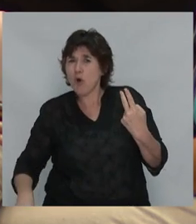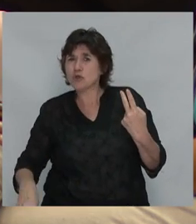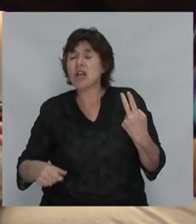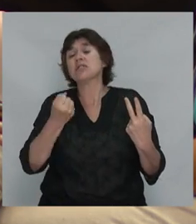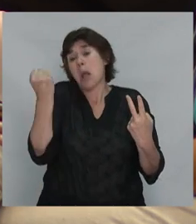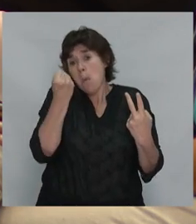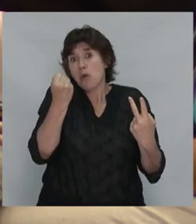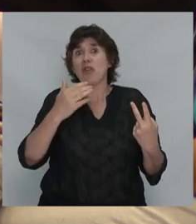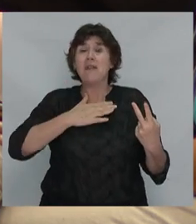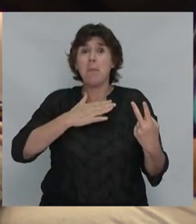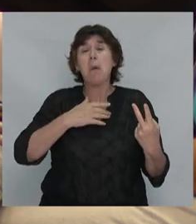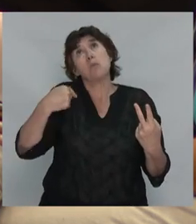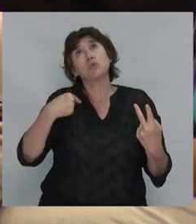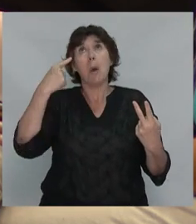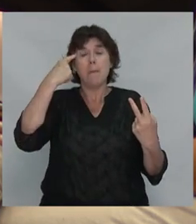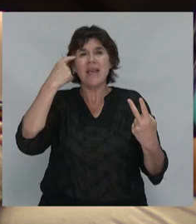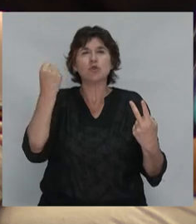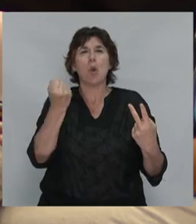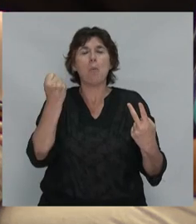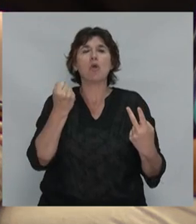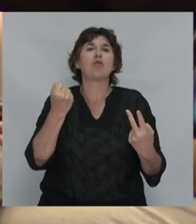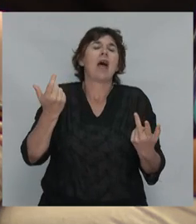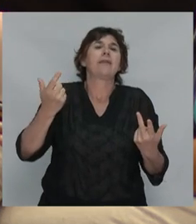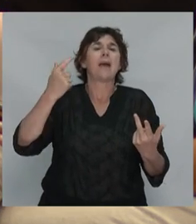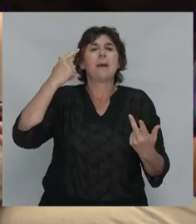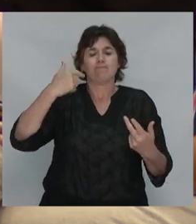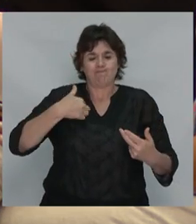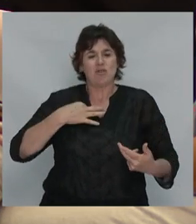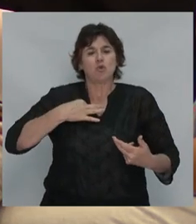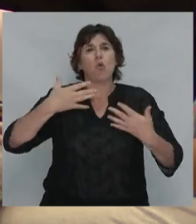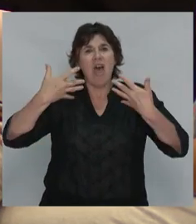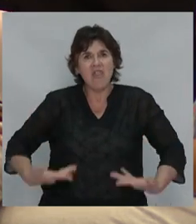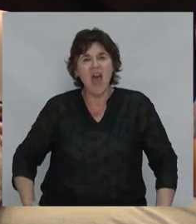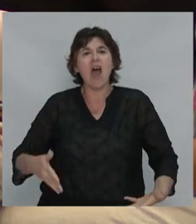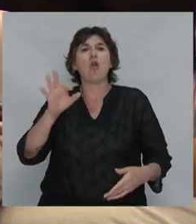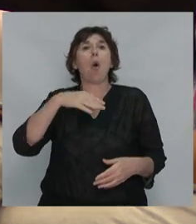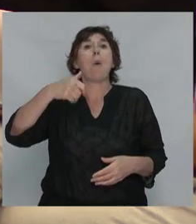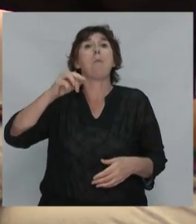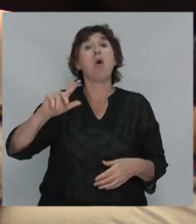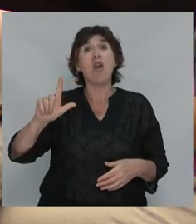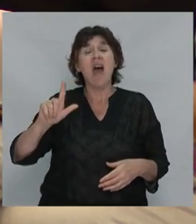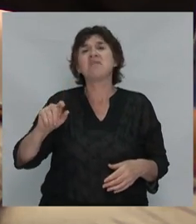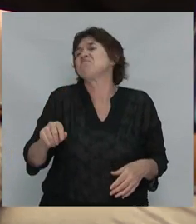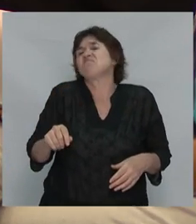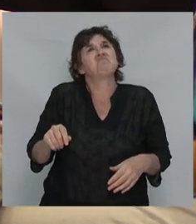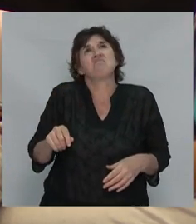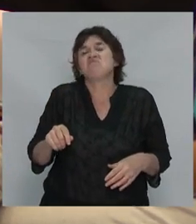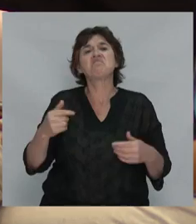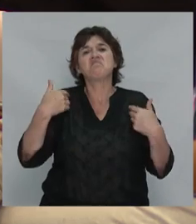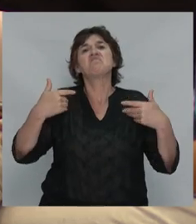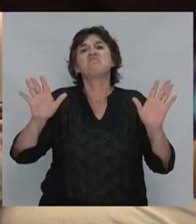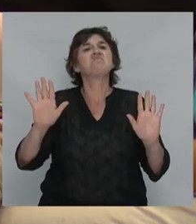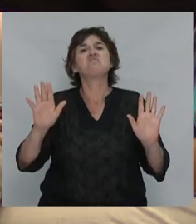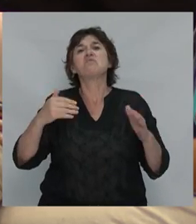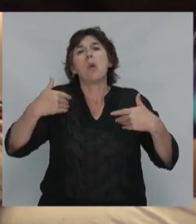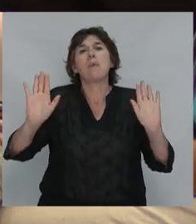considero que necesito en el ámbito moral ciudadano entonces prefiero ese sistema aunque no sea